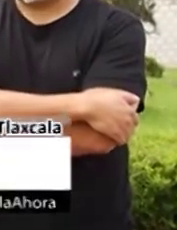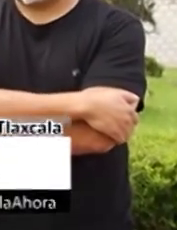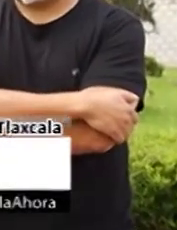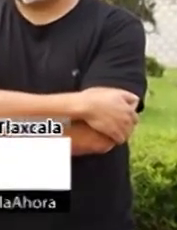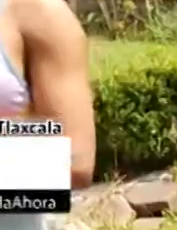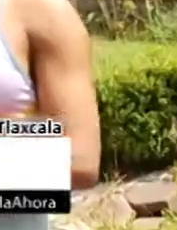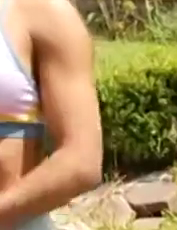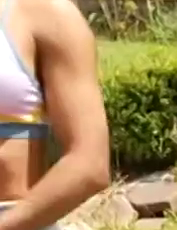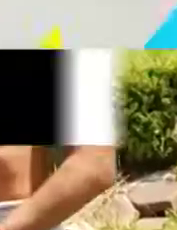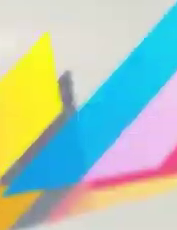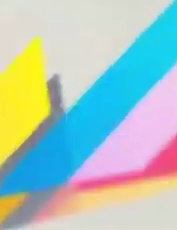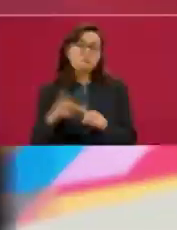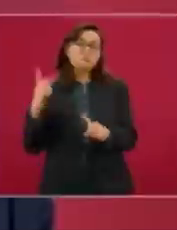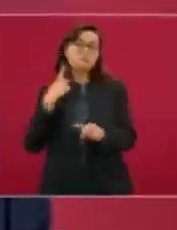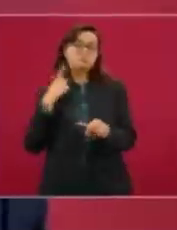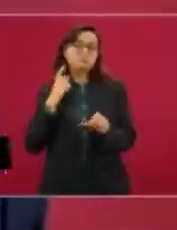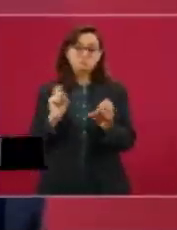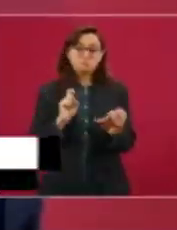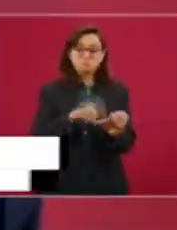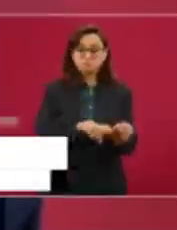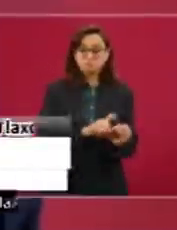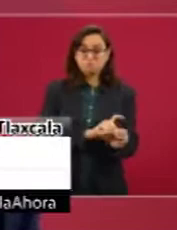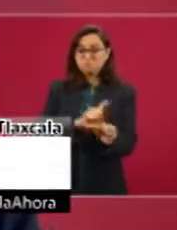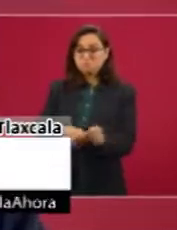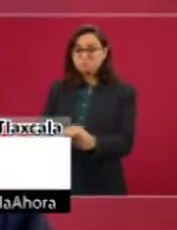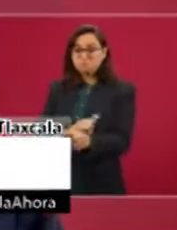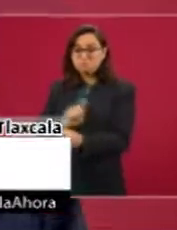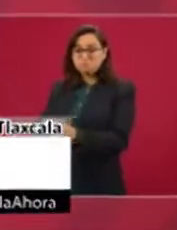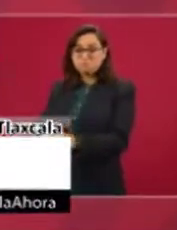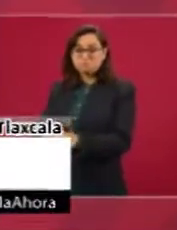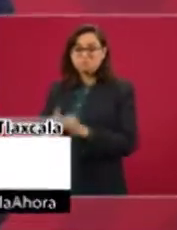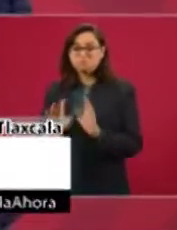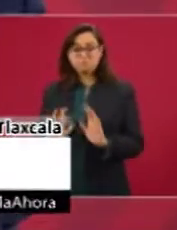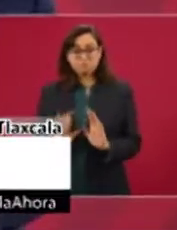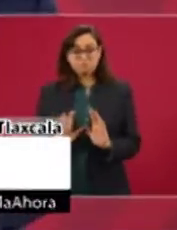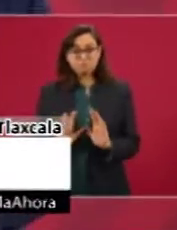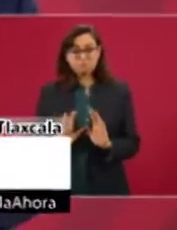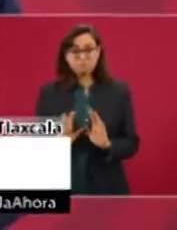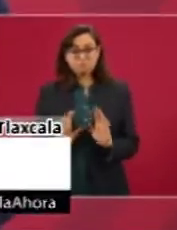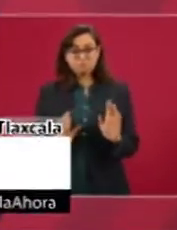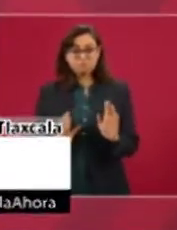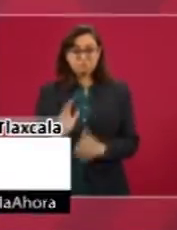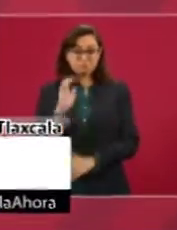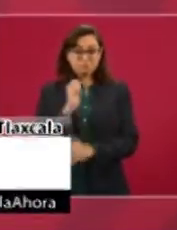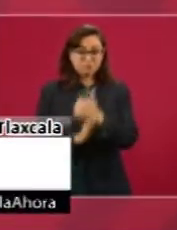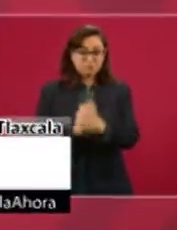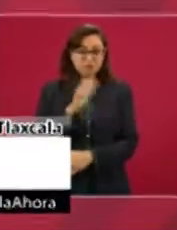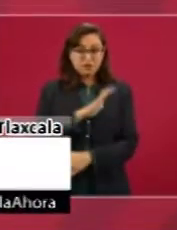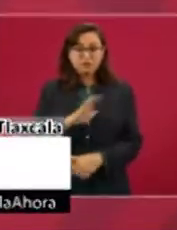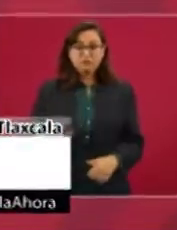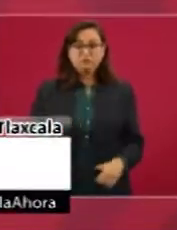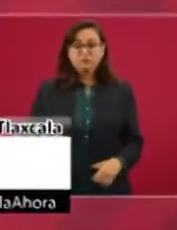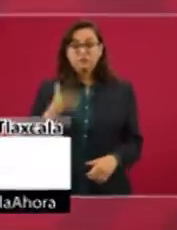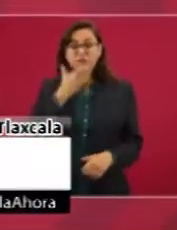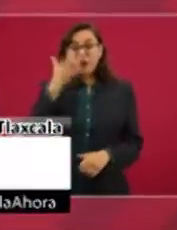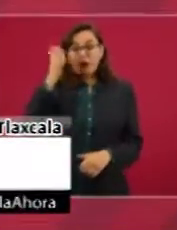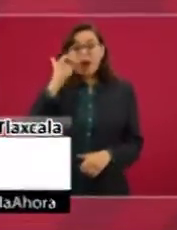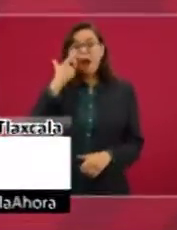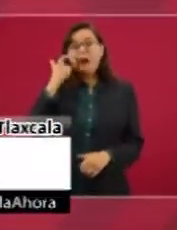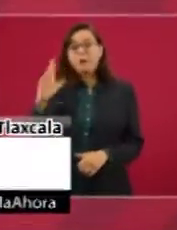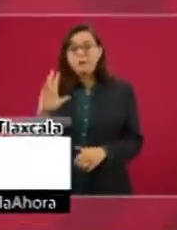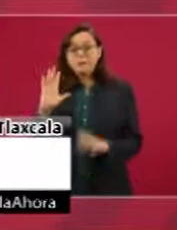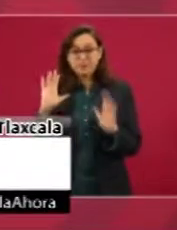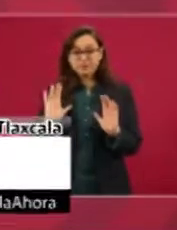por COVID-19. Ante la discusión en el Congreso sobre la extinción de 109 fideicomisos, el presidente Andrés Manuel López Obrador hizo un